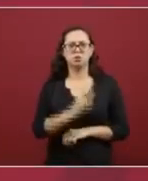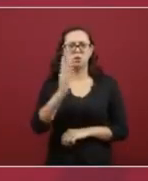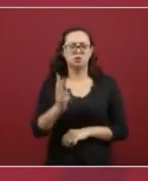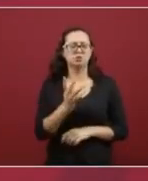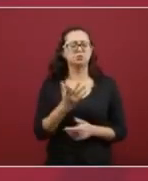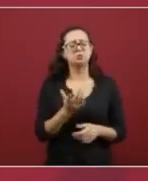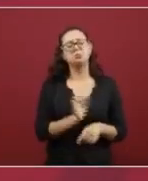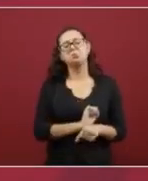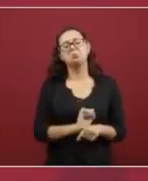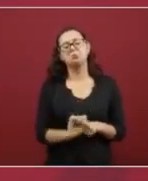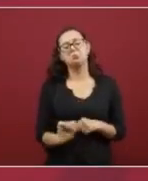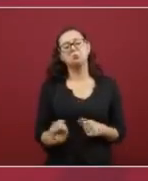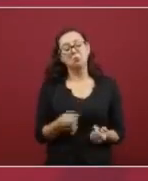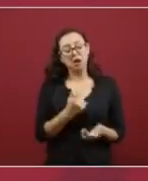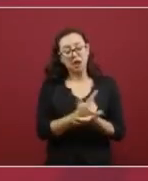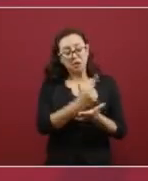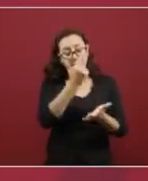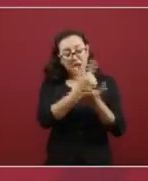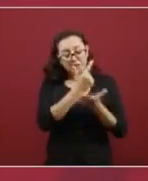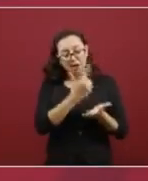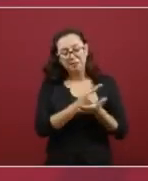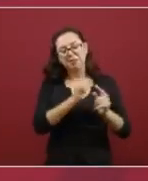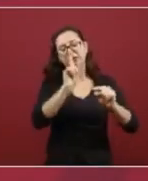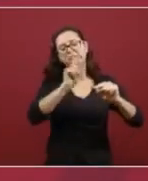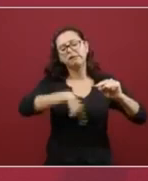se quitaron